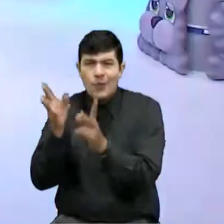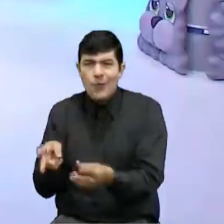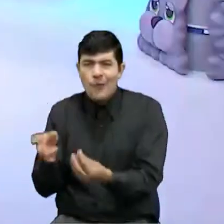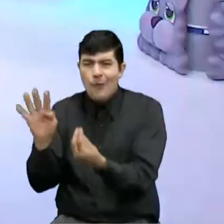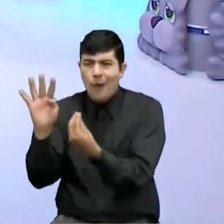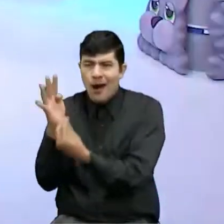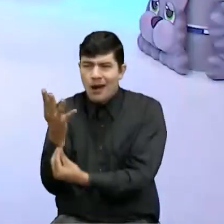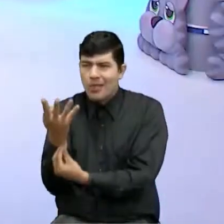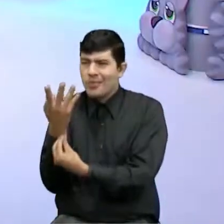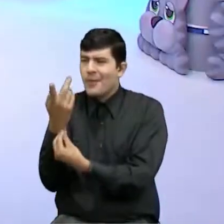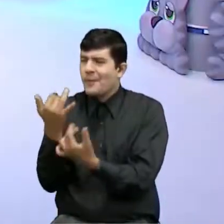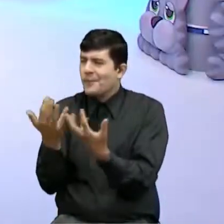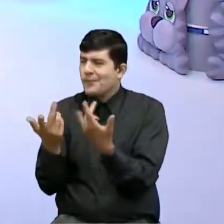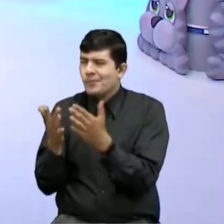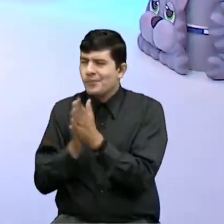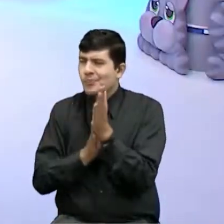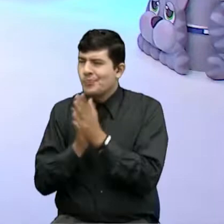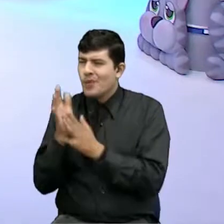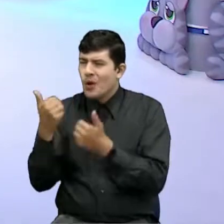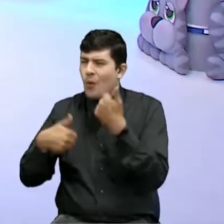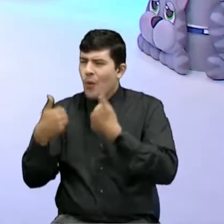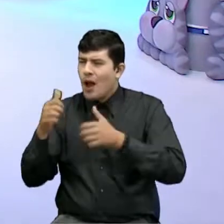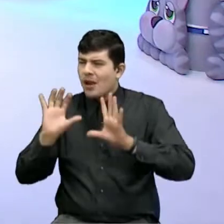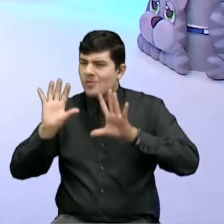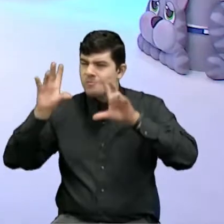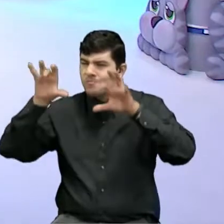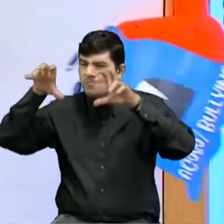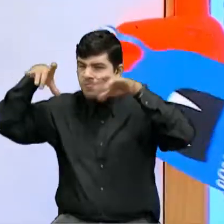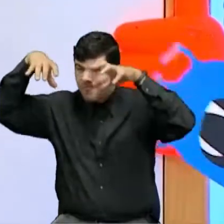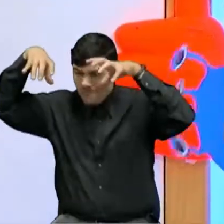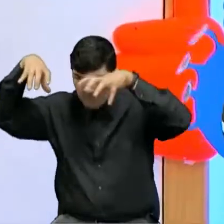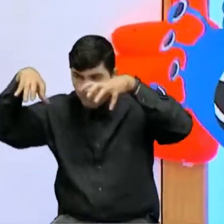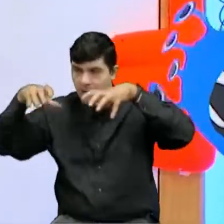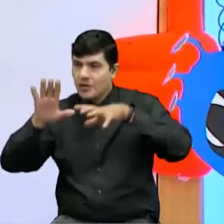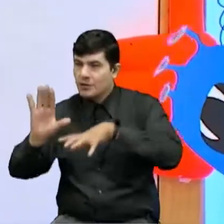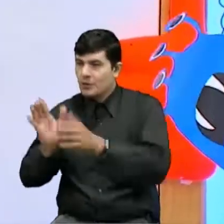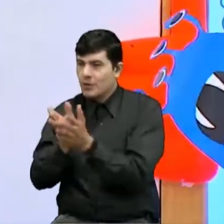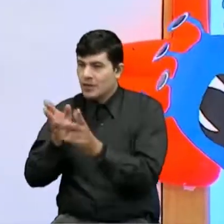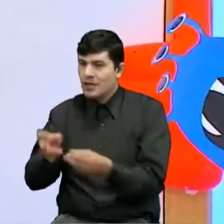profe? ¿Cuál será el monstruico para los niños de cuarto?